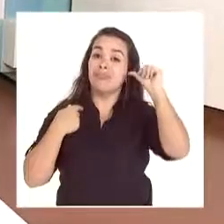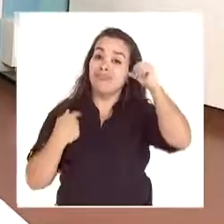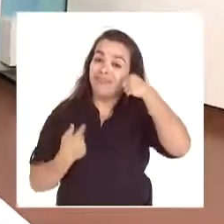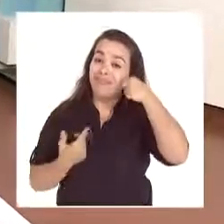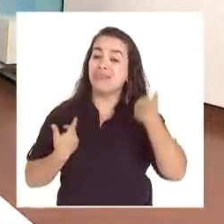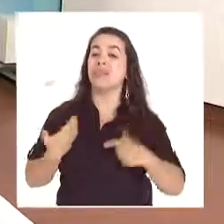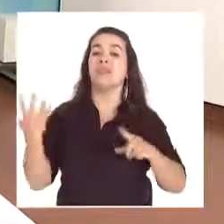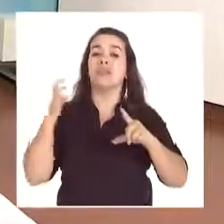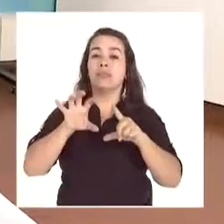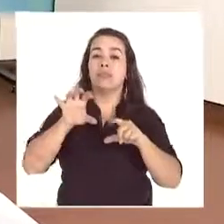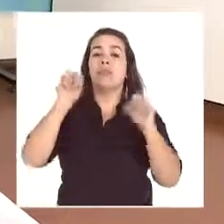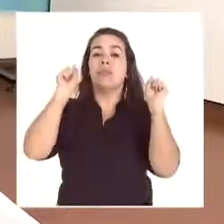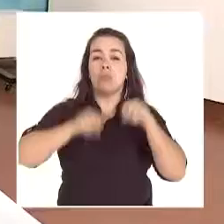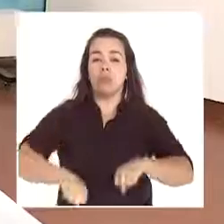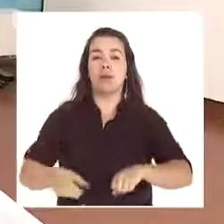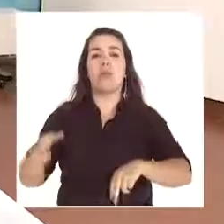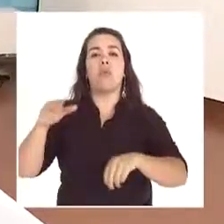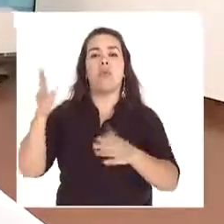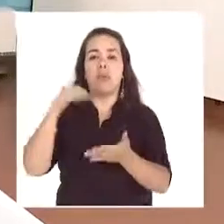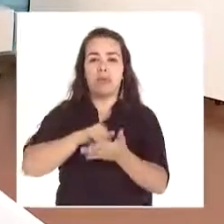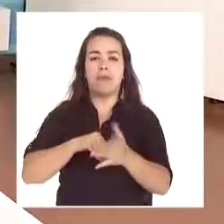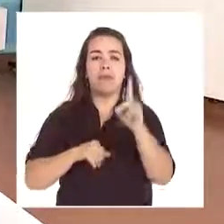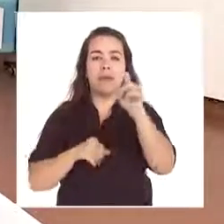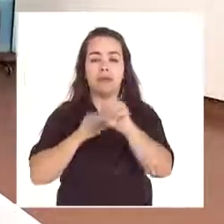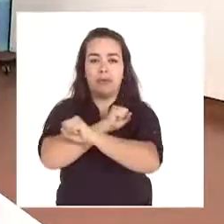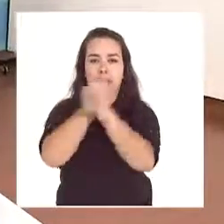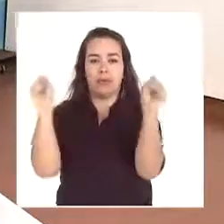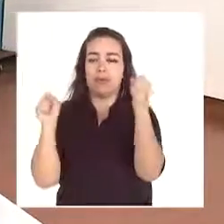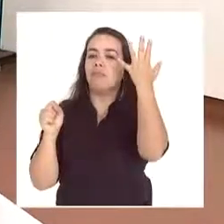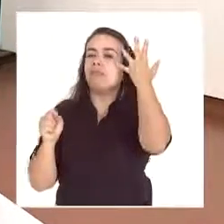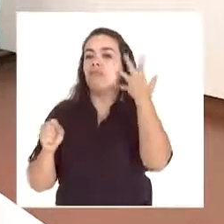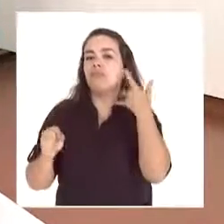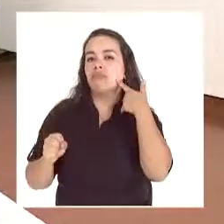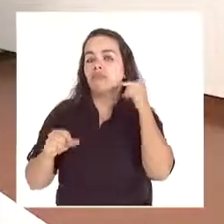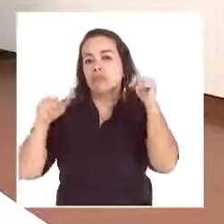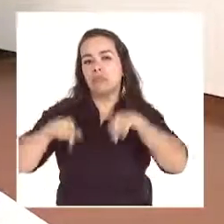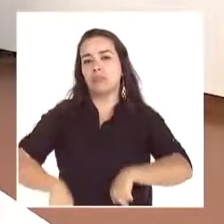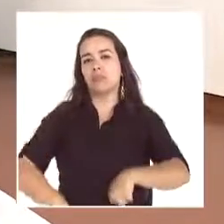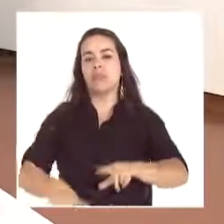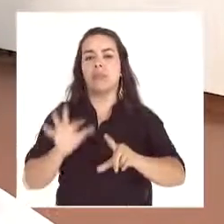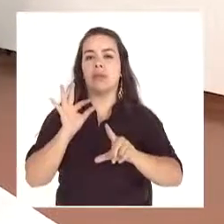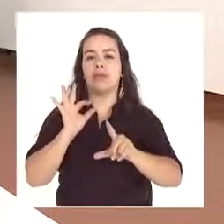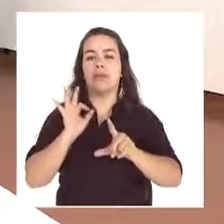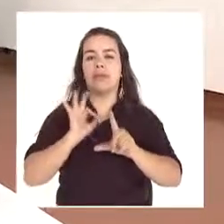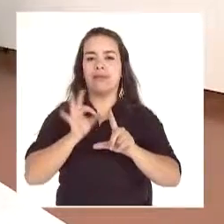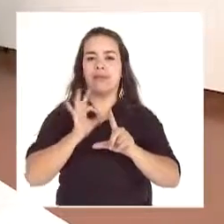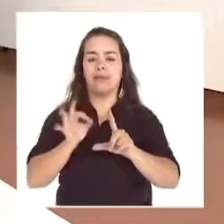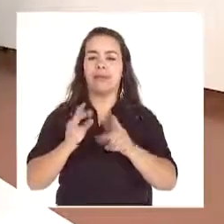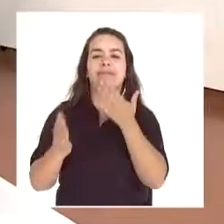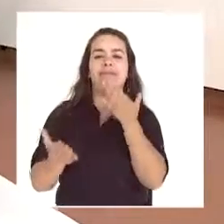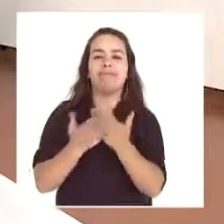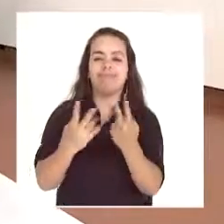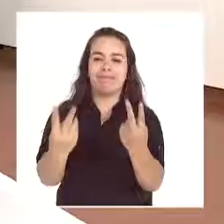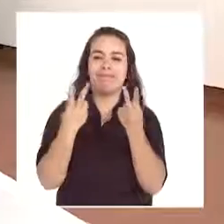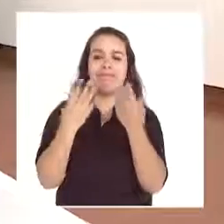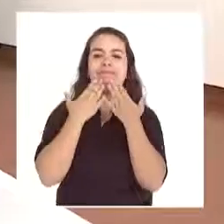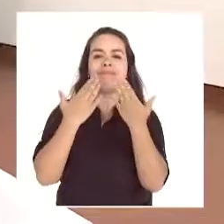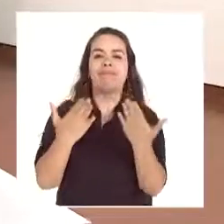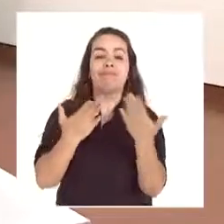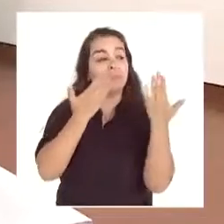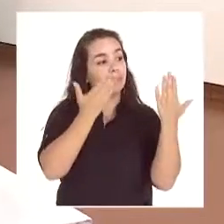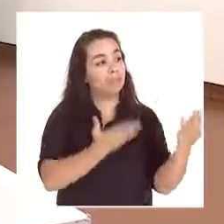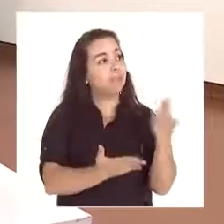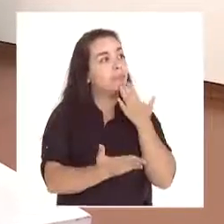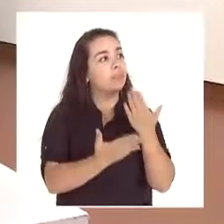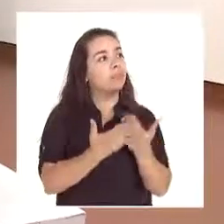pueden reemitir a las 6 de la mañana todos los días en Telecafé. Muchas gracias por estar con nosotros, gracias, sobrino,